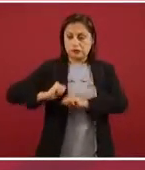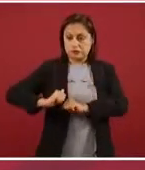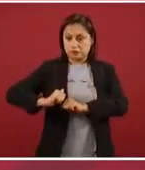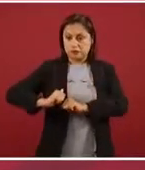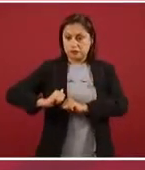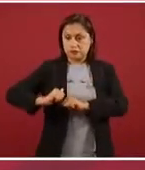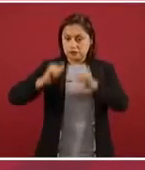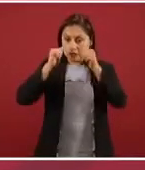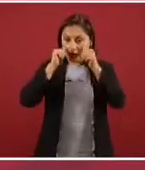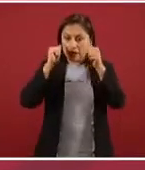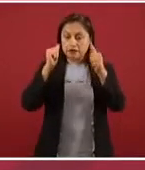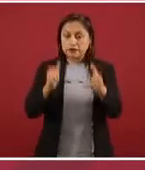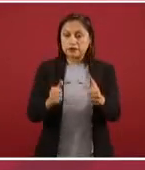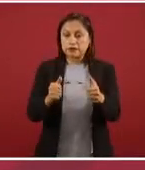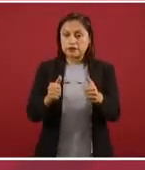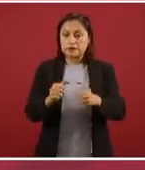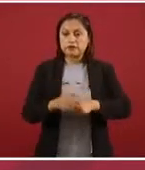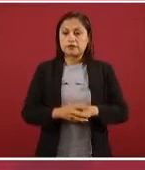de